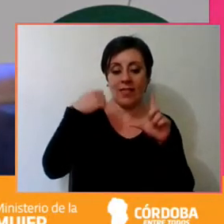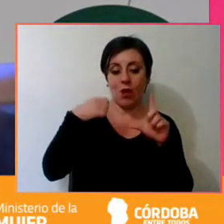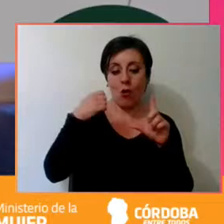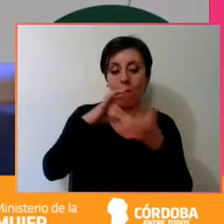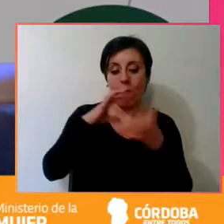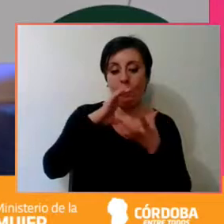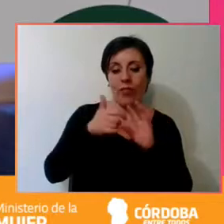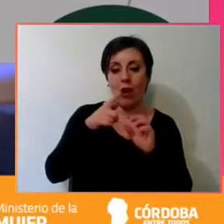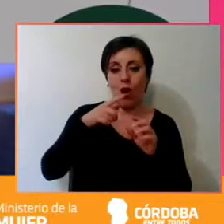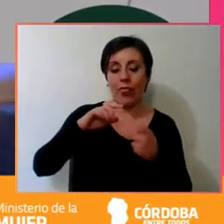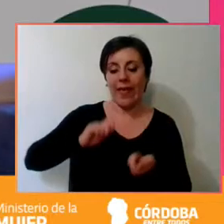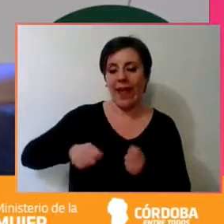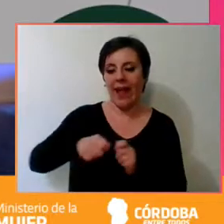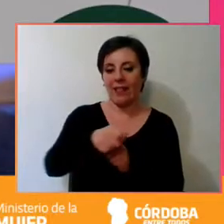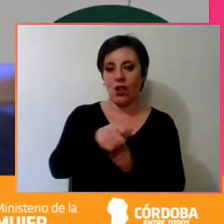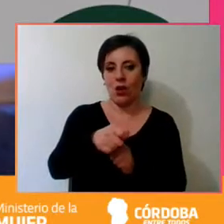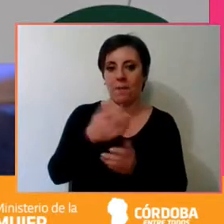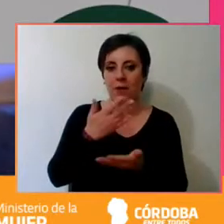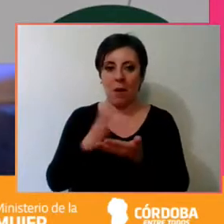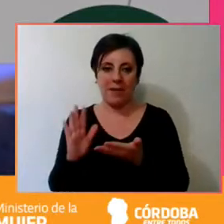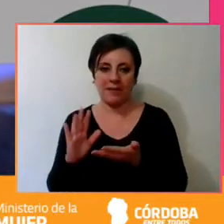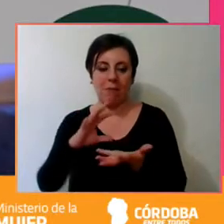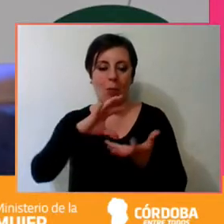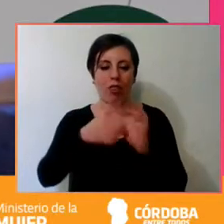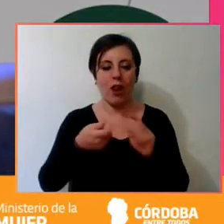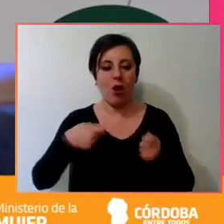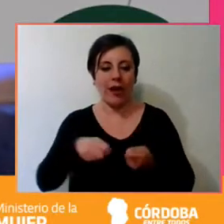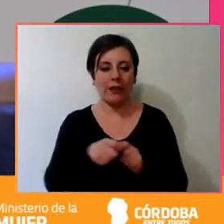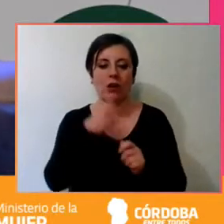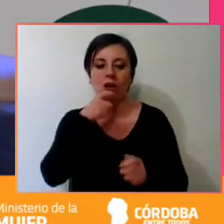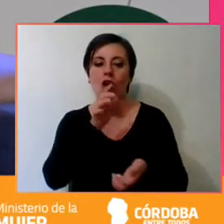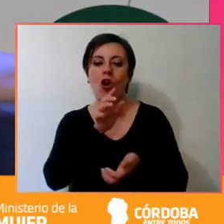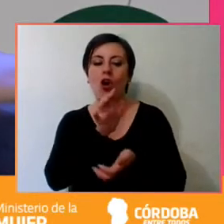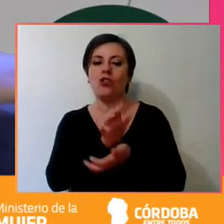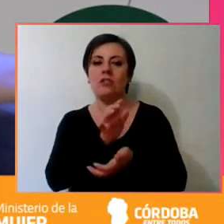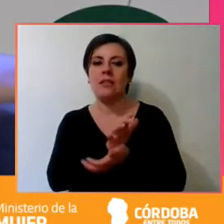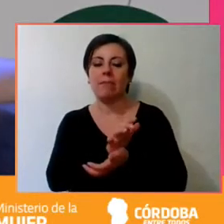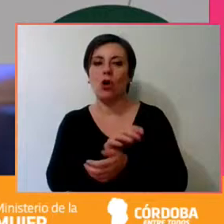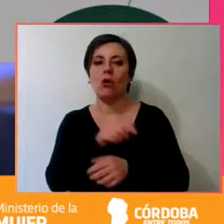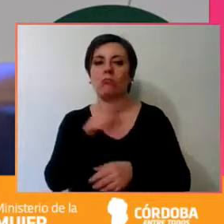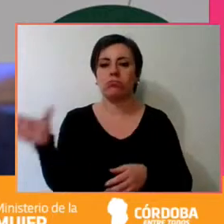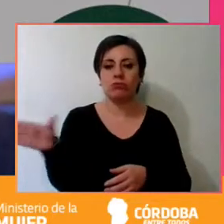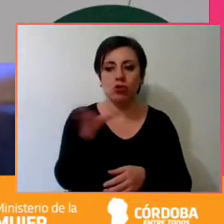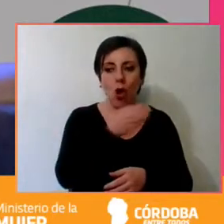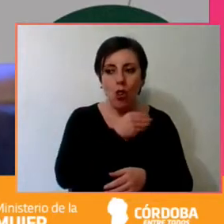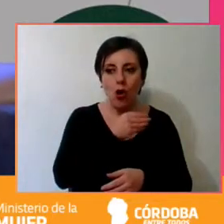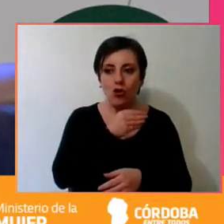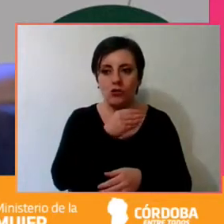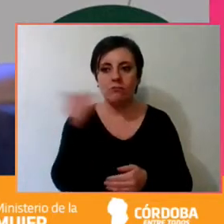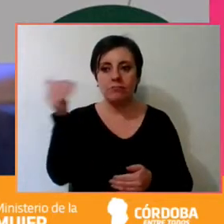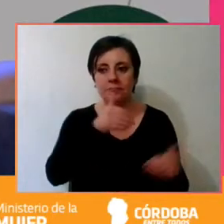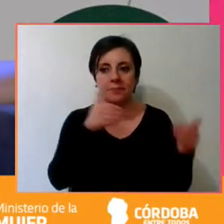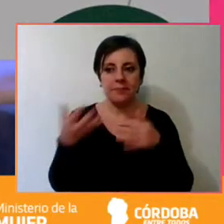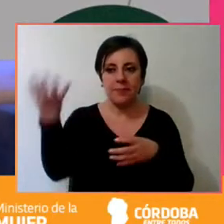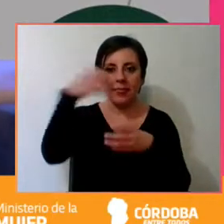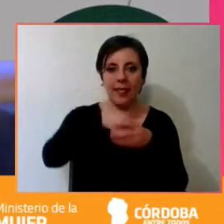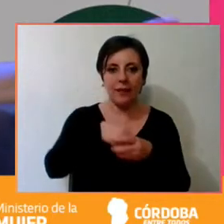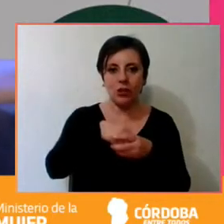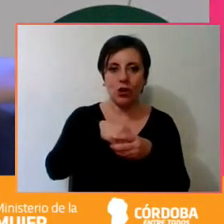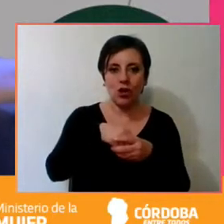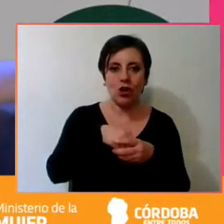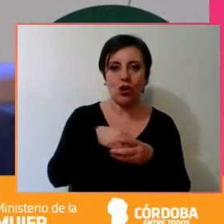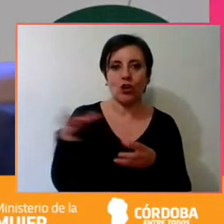gestión, pero más allá de un modelo de gestión, es un concepto. La idea es que entre todos seamos parte de esto. Entre